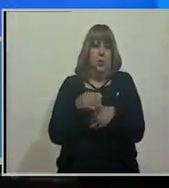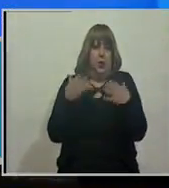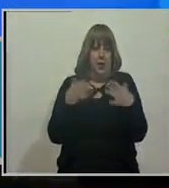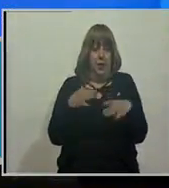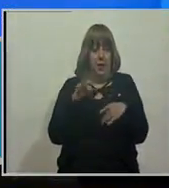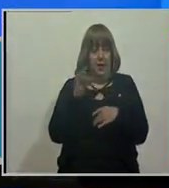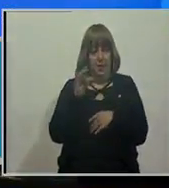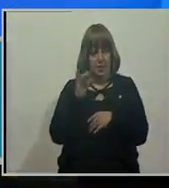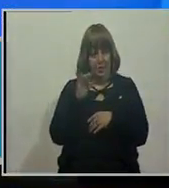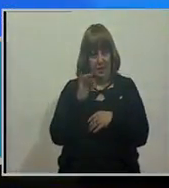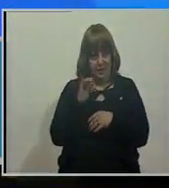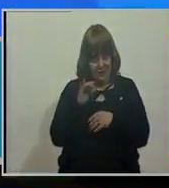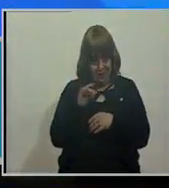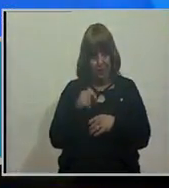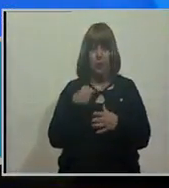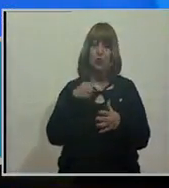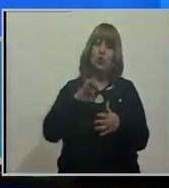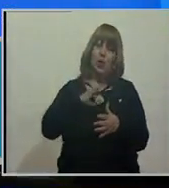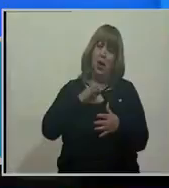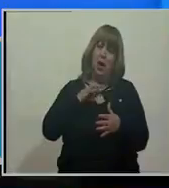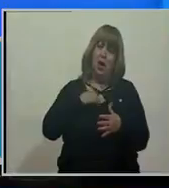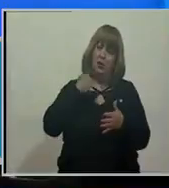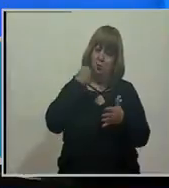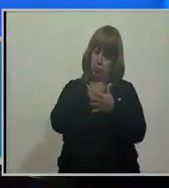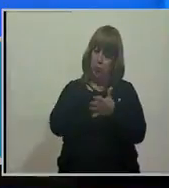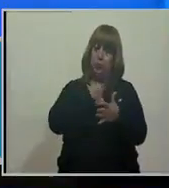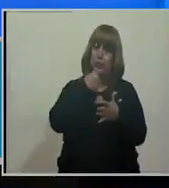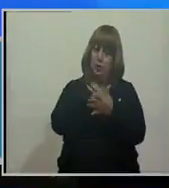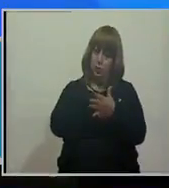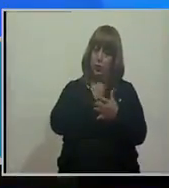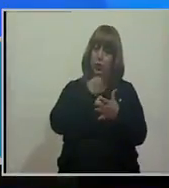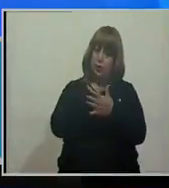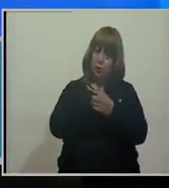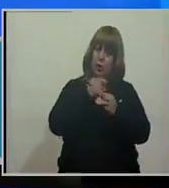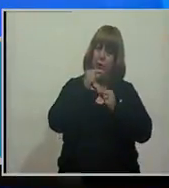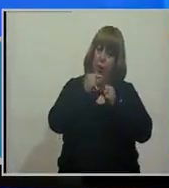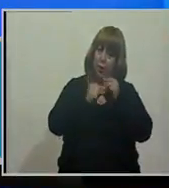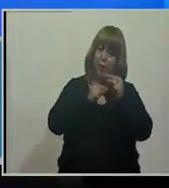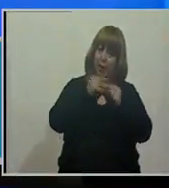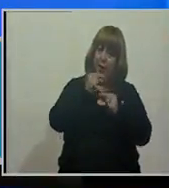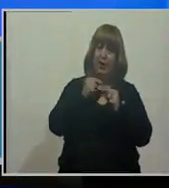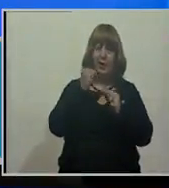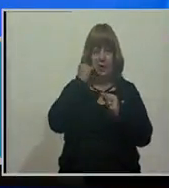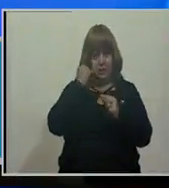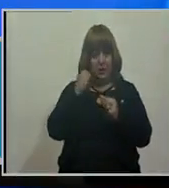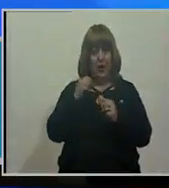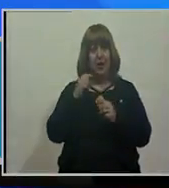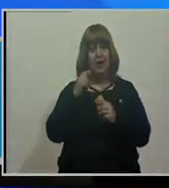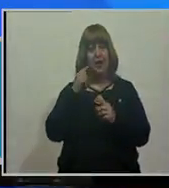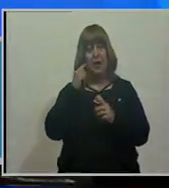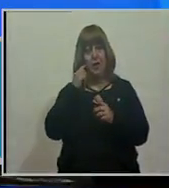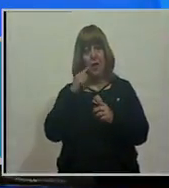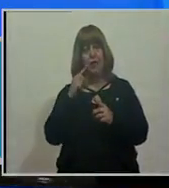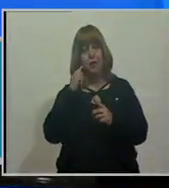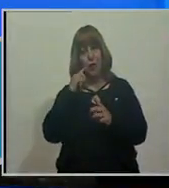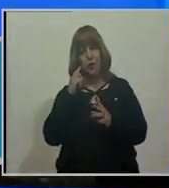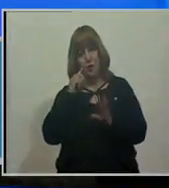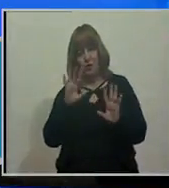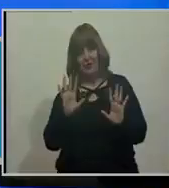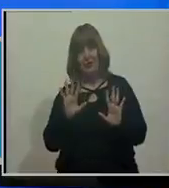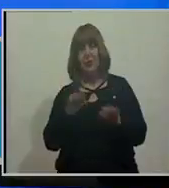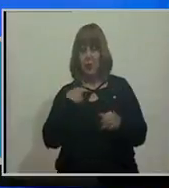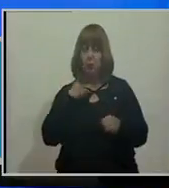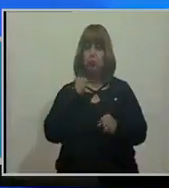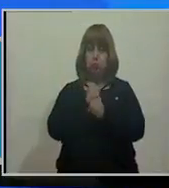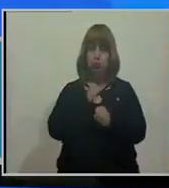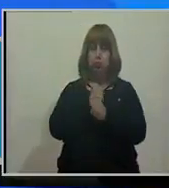imposible. Remándola hace muchos años... trabajito de hormiga y has conseguido un montón de cosas también. Sí, hemos trabajado mucho,